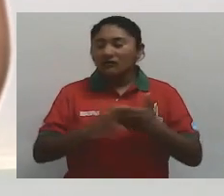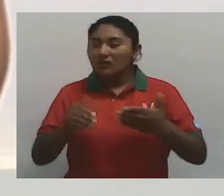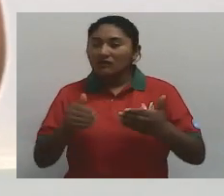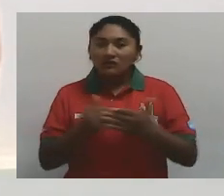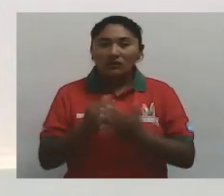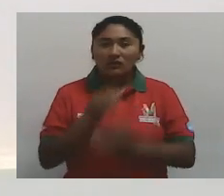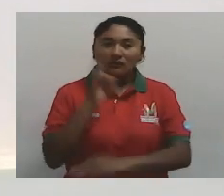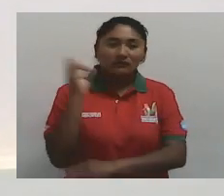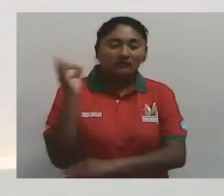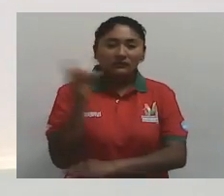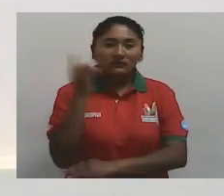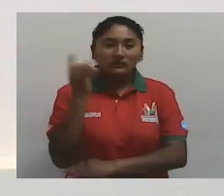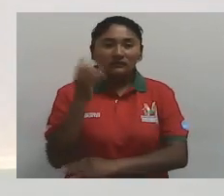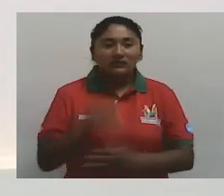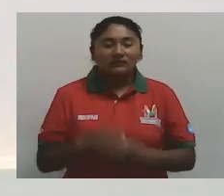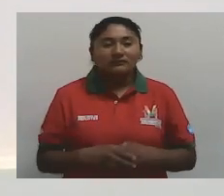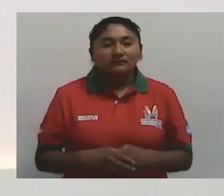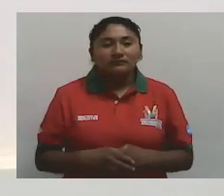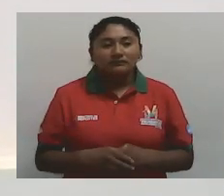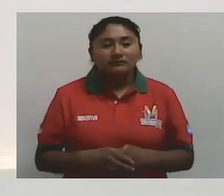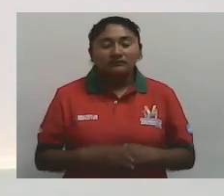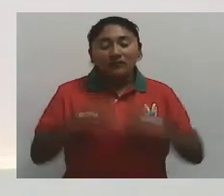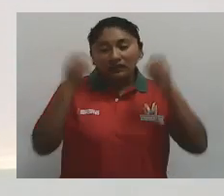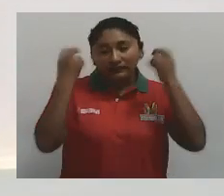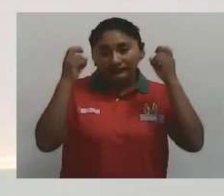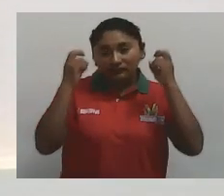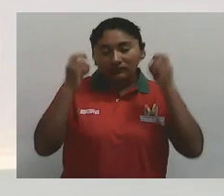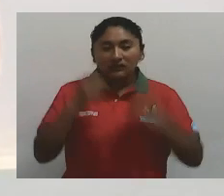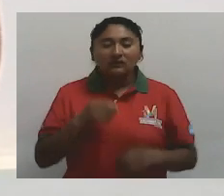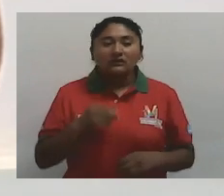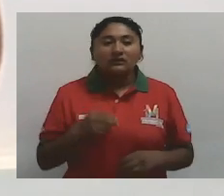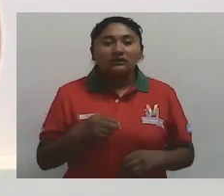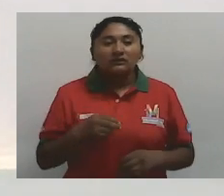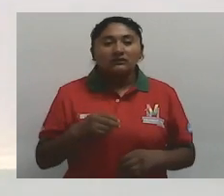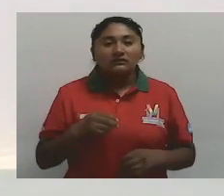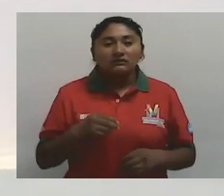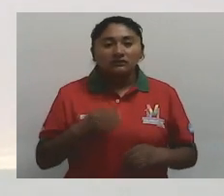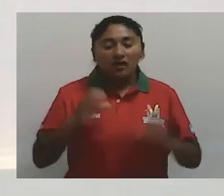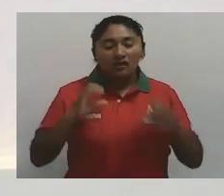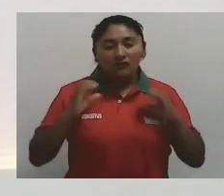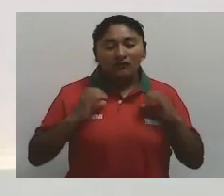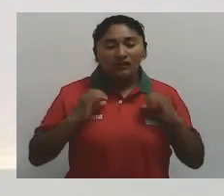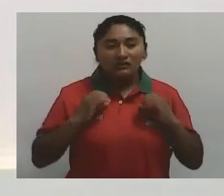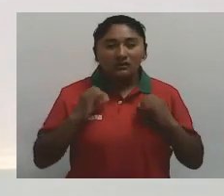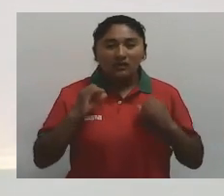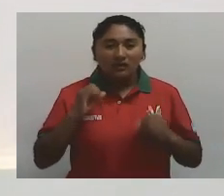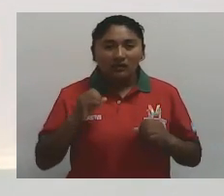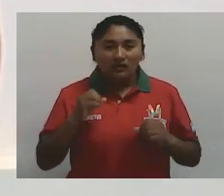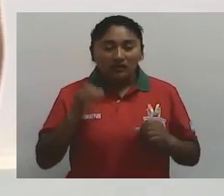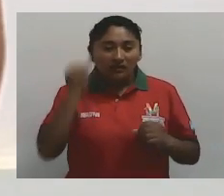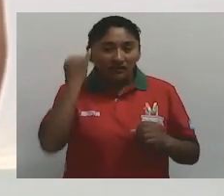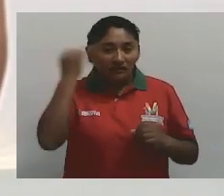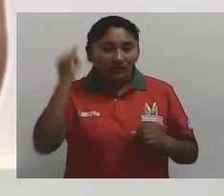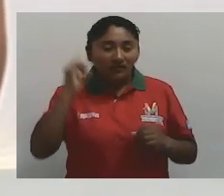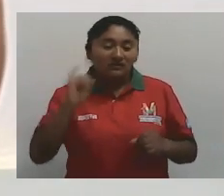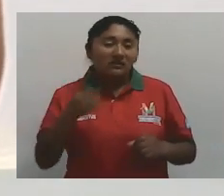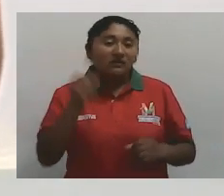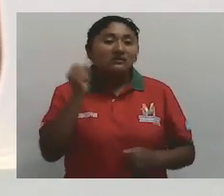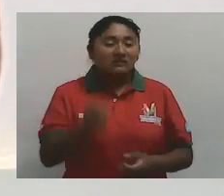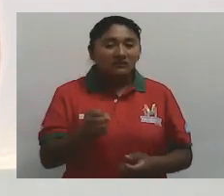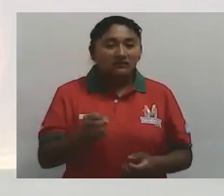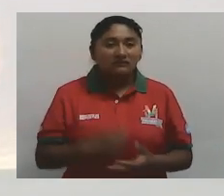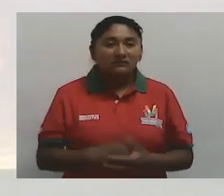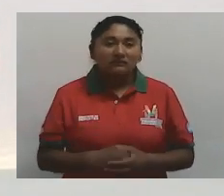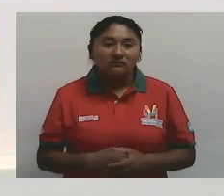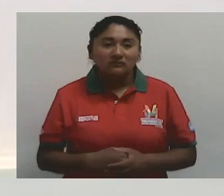La conferencia de nociones de jueceo, que viene a fortalecer el